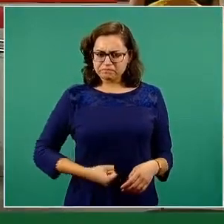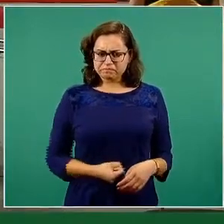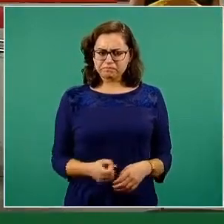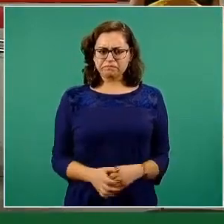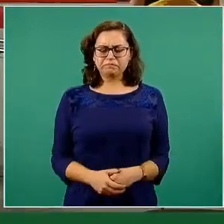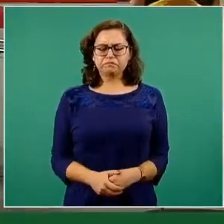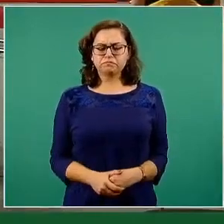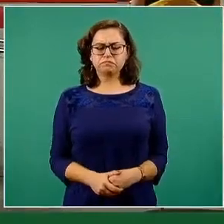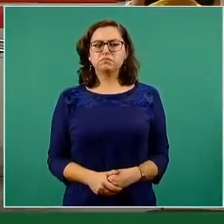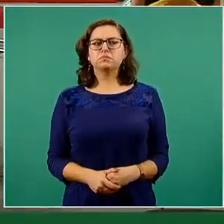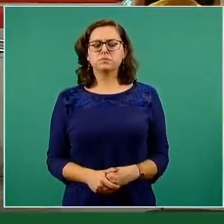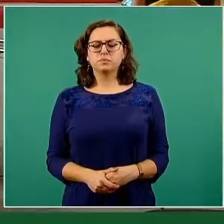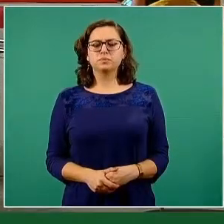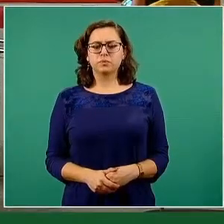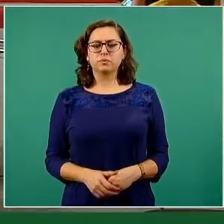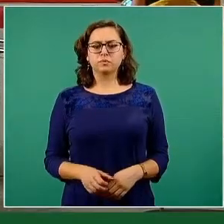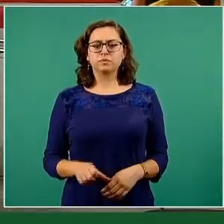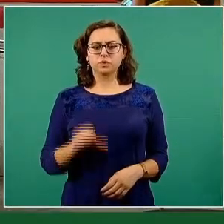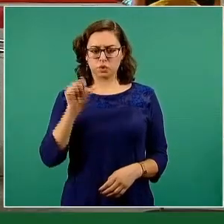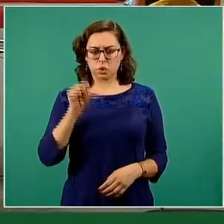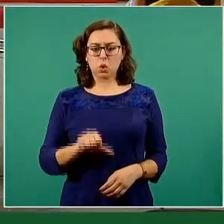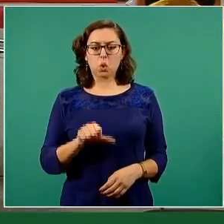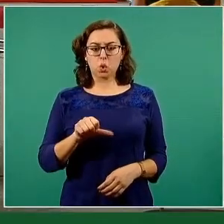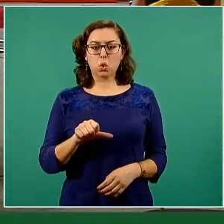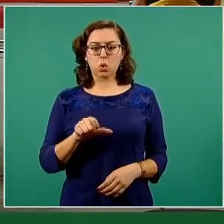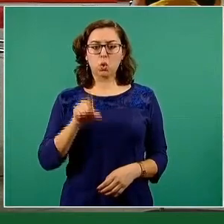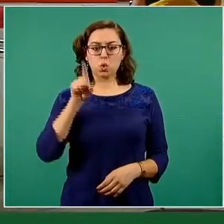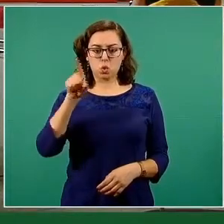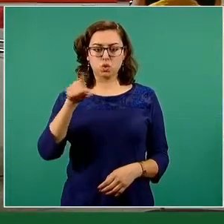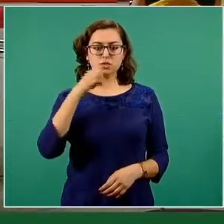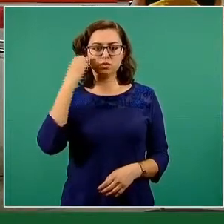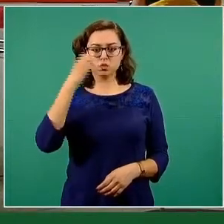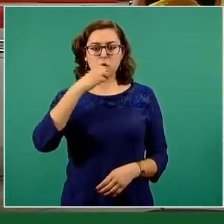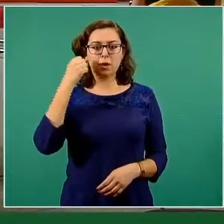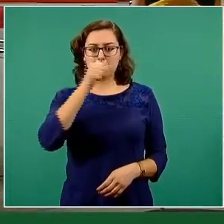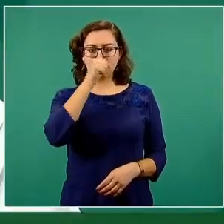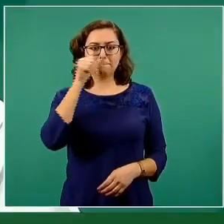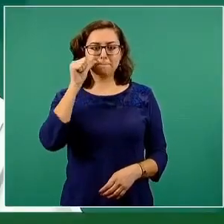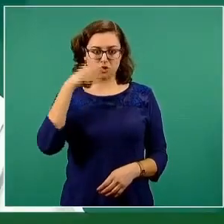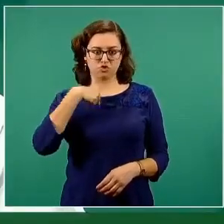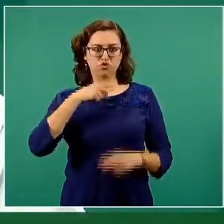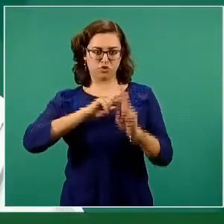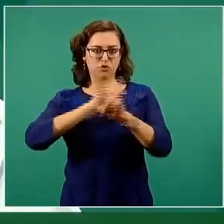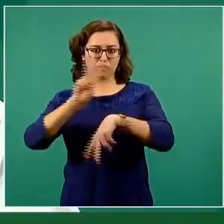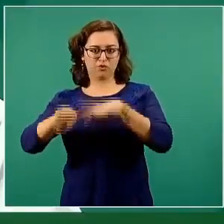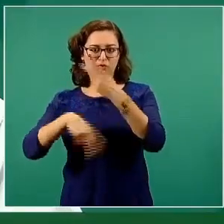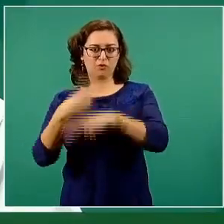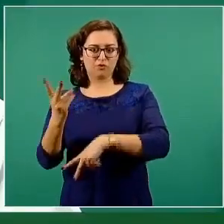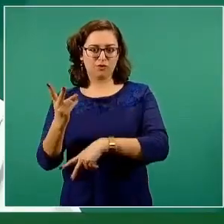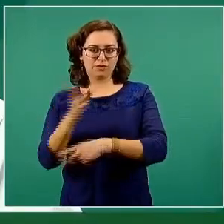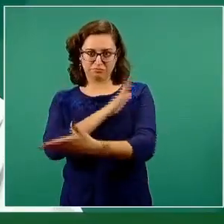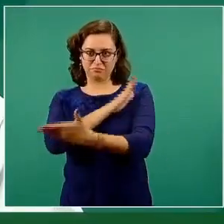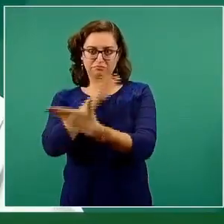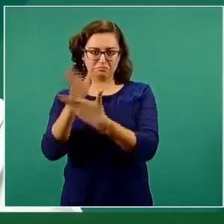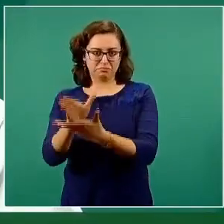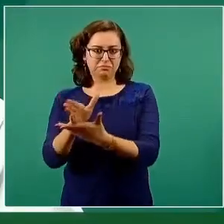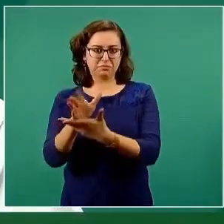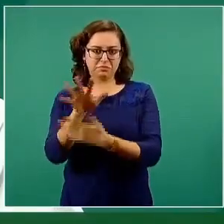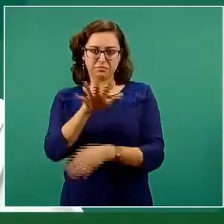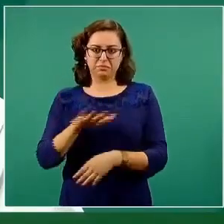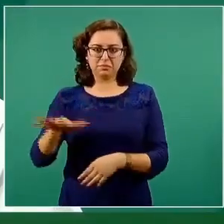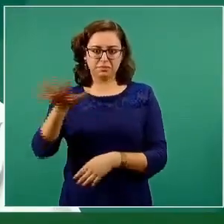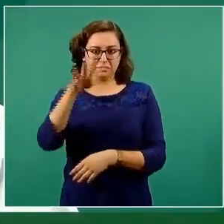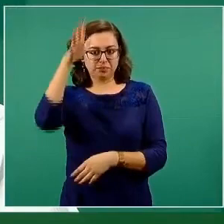Hoy tuve la oportunidad de ir al centro de vacunación en la Escuela Primaria Benito Juárez, aquí en la Ciudad de México, en la demarcación